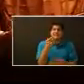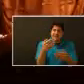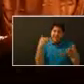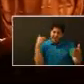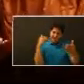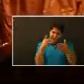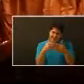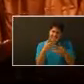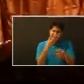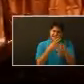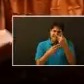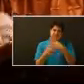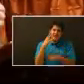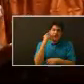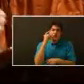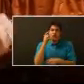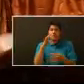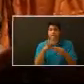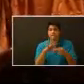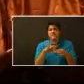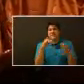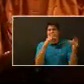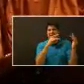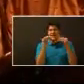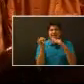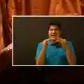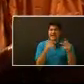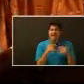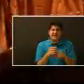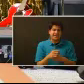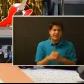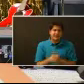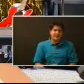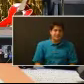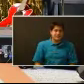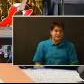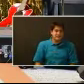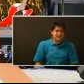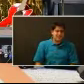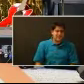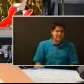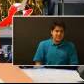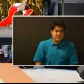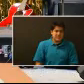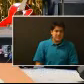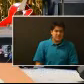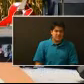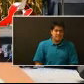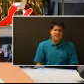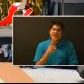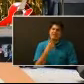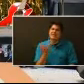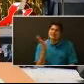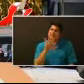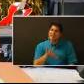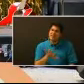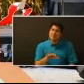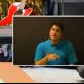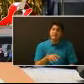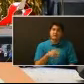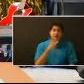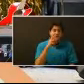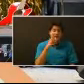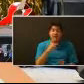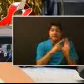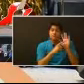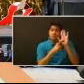guerra, háganse presentes, dice en una versión, yo creo que abajo, sí, abajo dice, en la otra